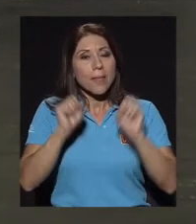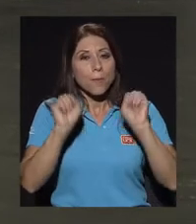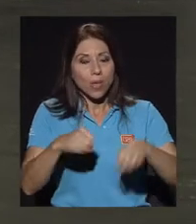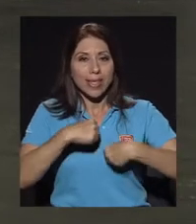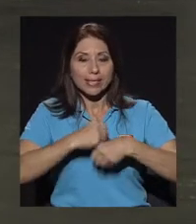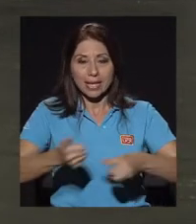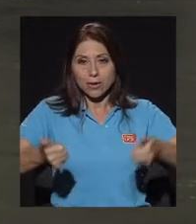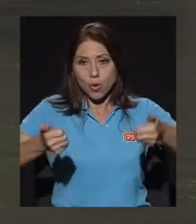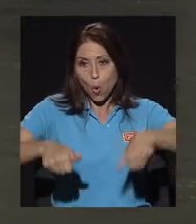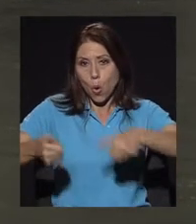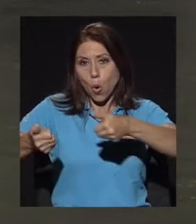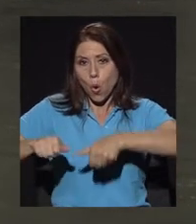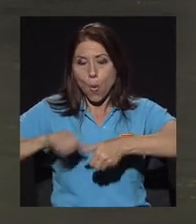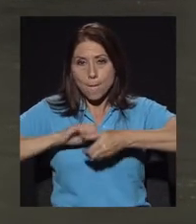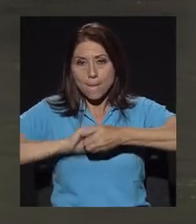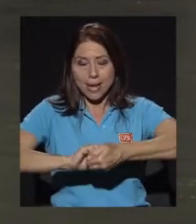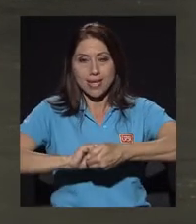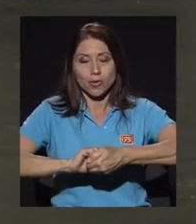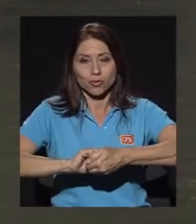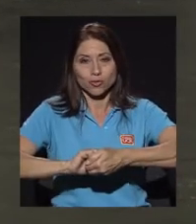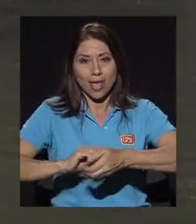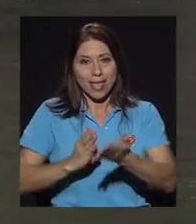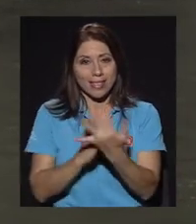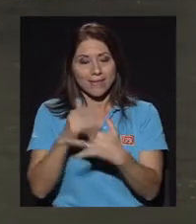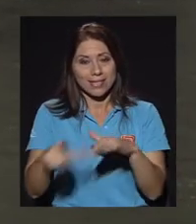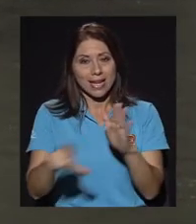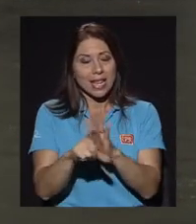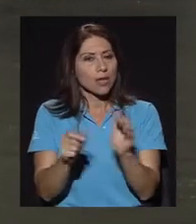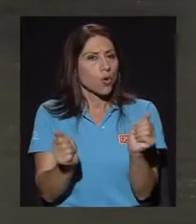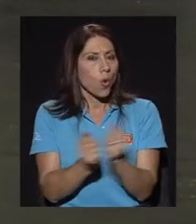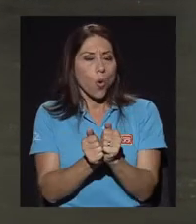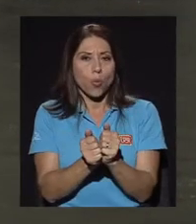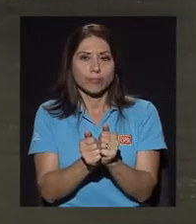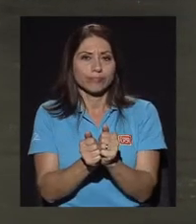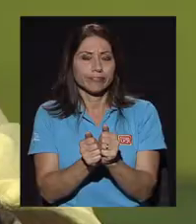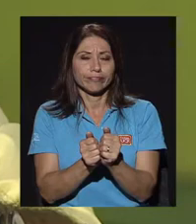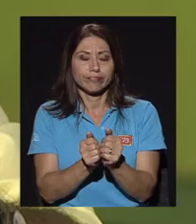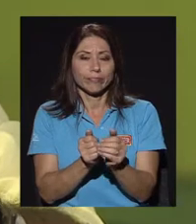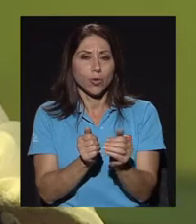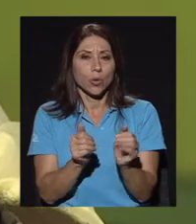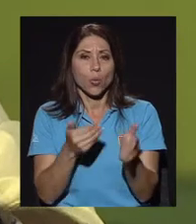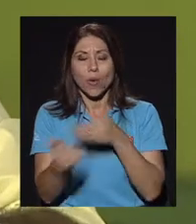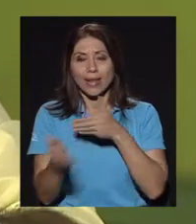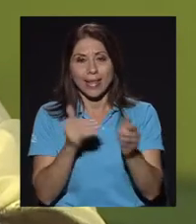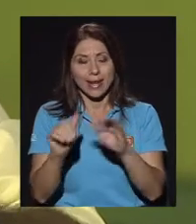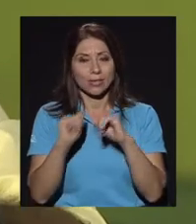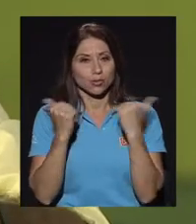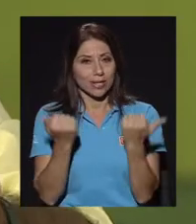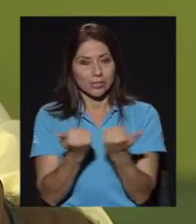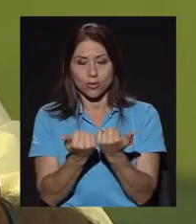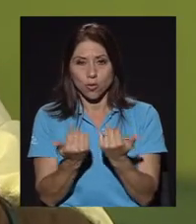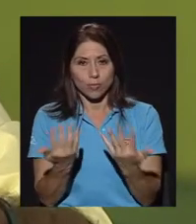está en capacidad de hacer por ley con cualquier asociación